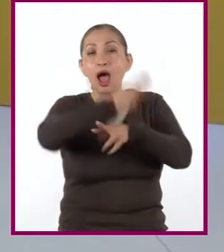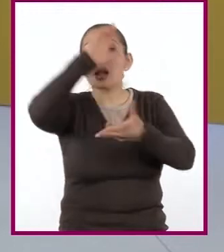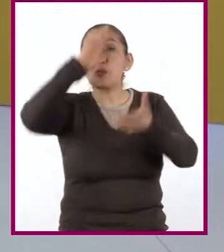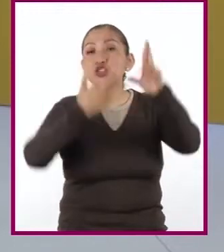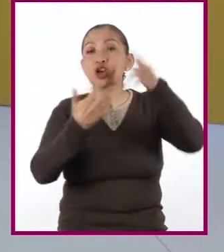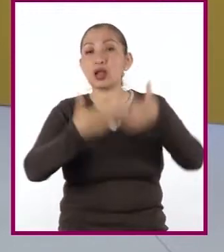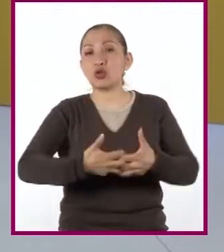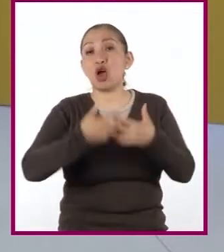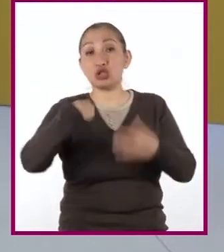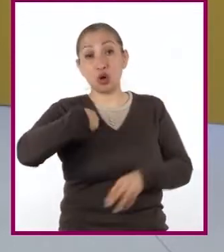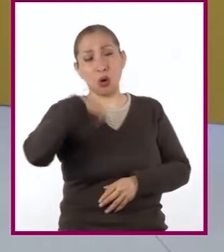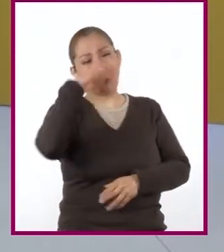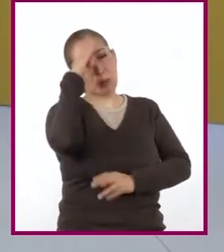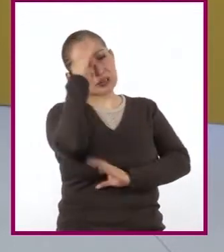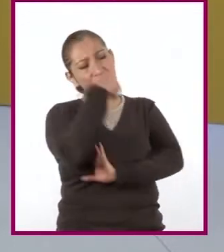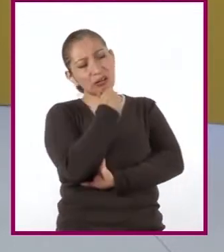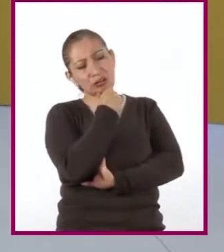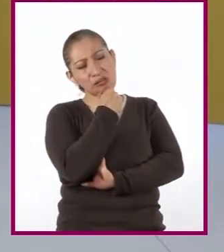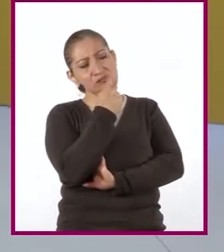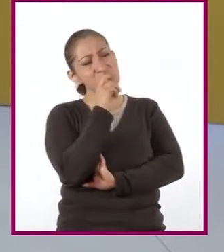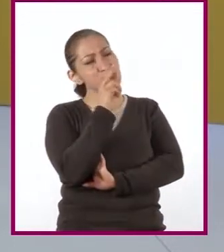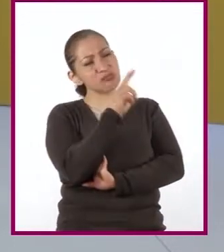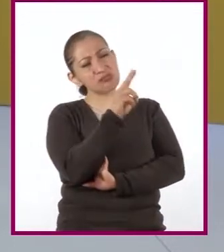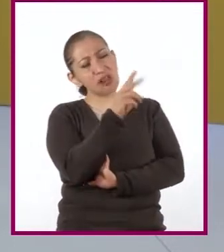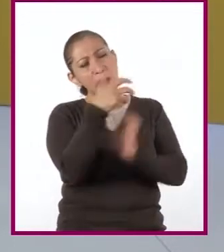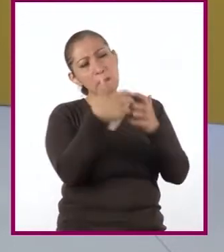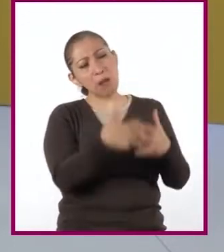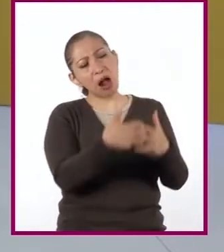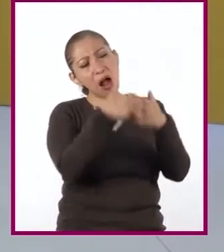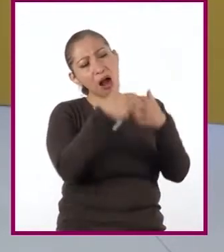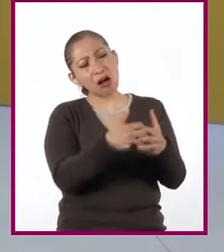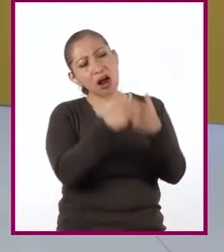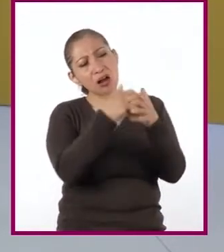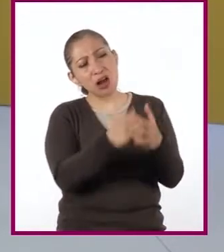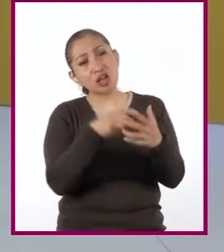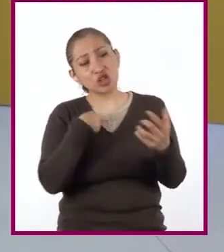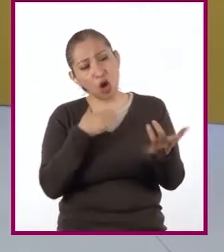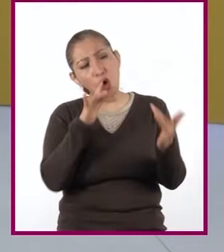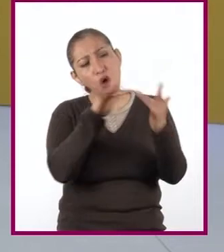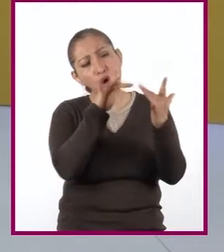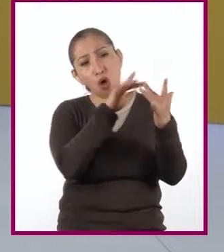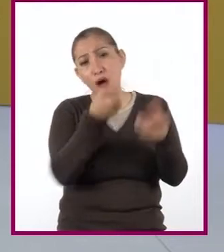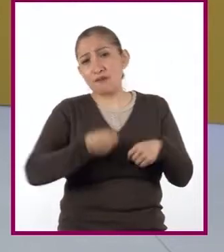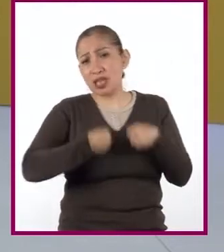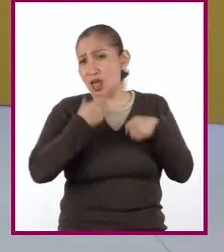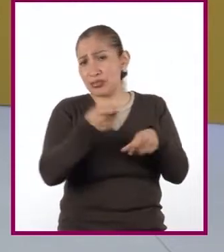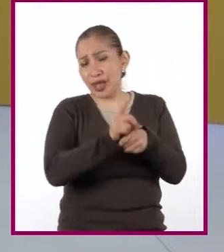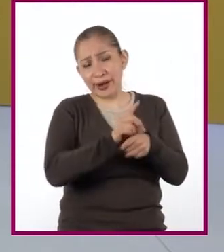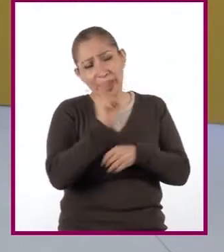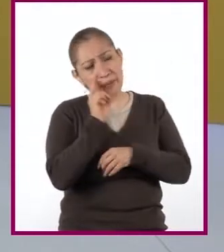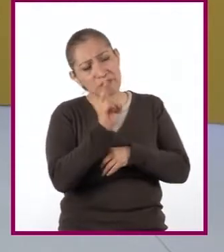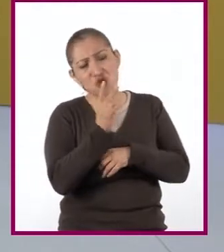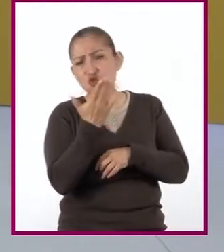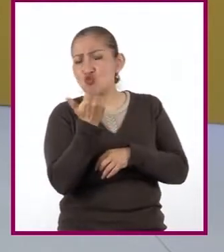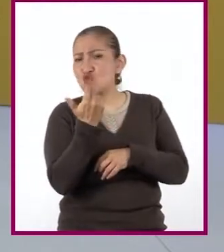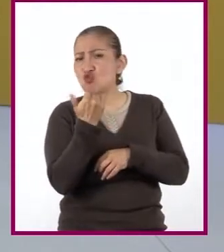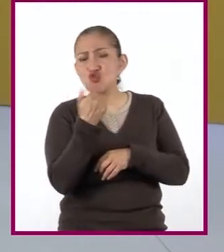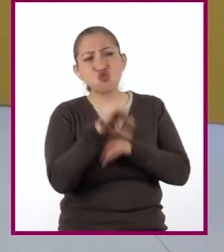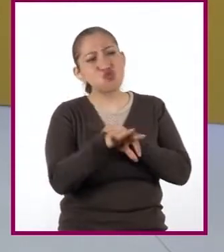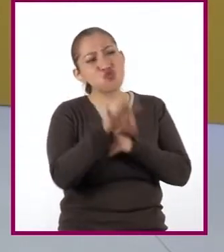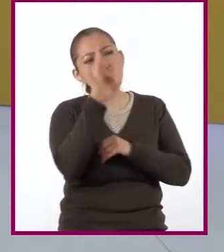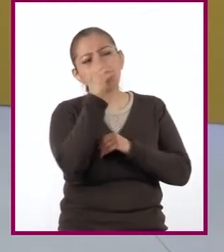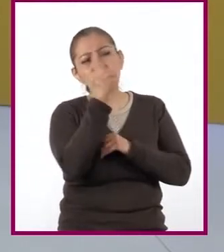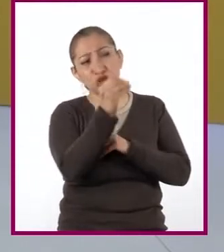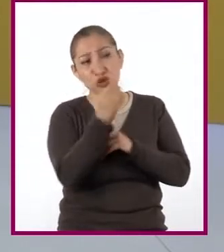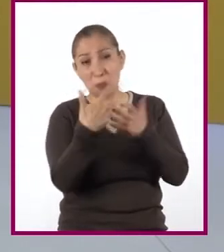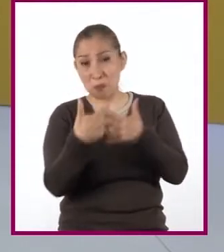Yo me quedé pensando y observando las máquinas con las que interactúo en mi vida cotidiana, pero no encontré